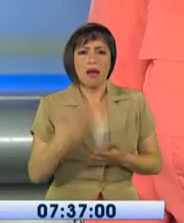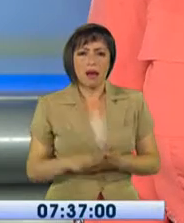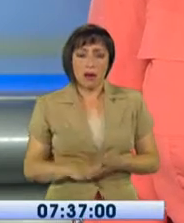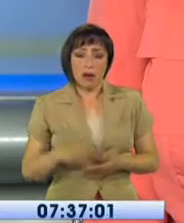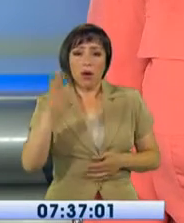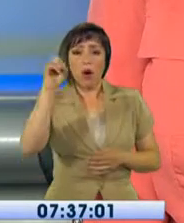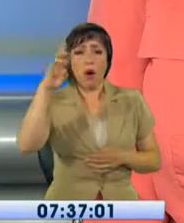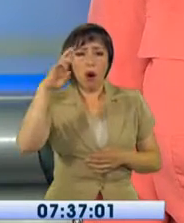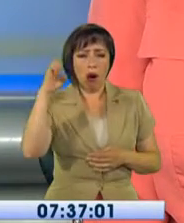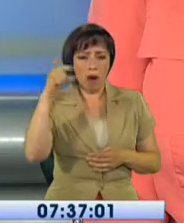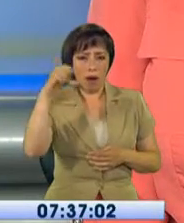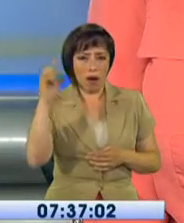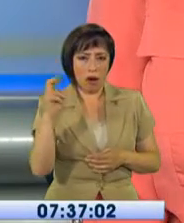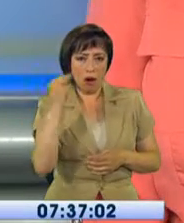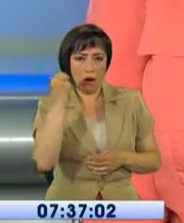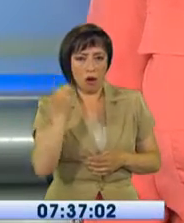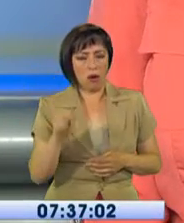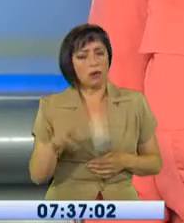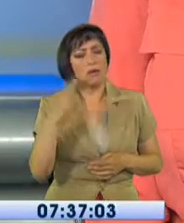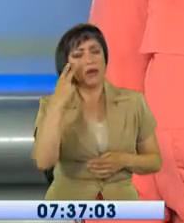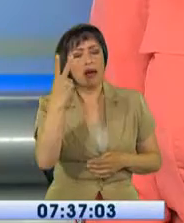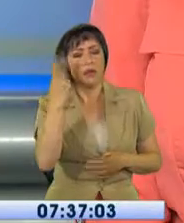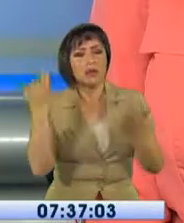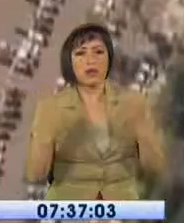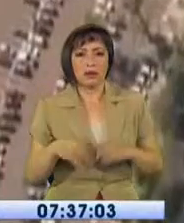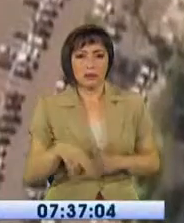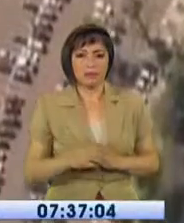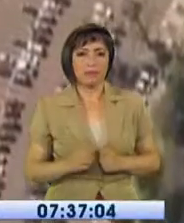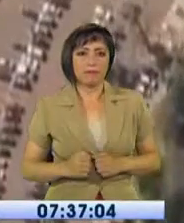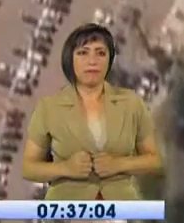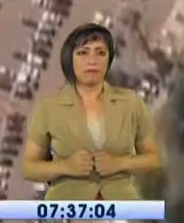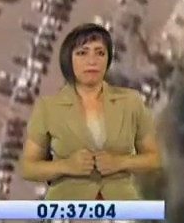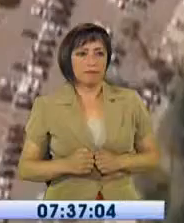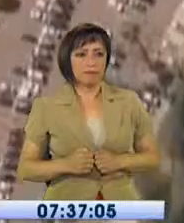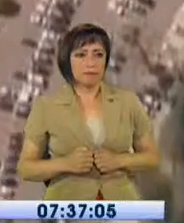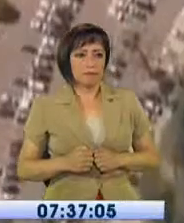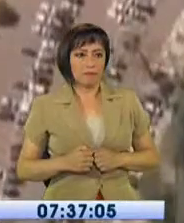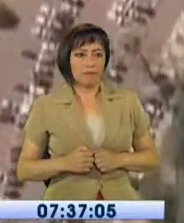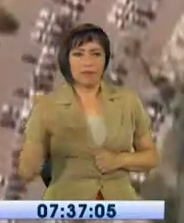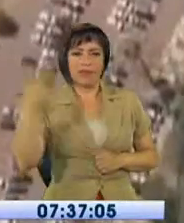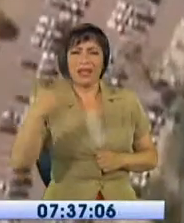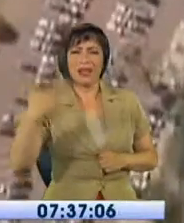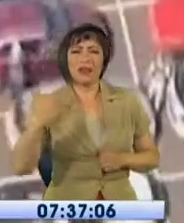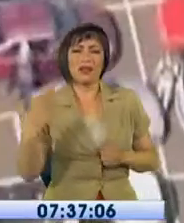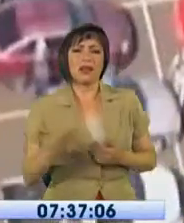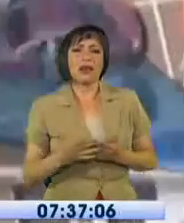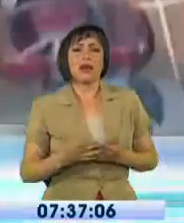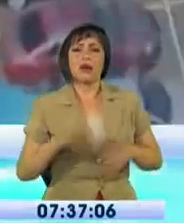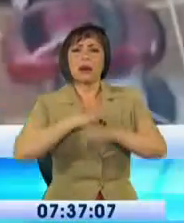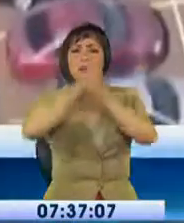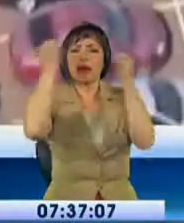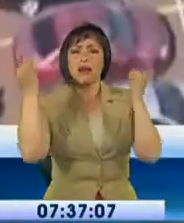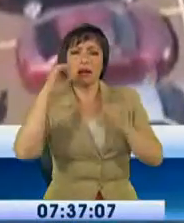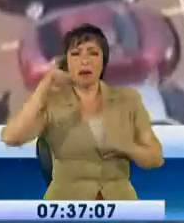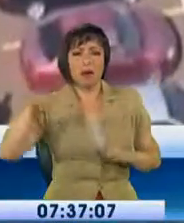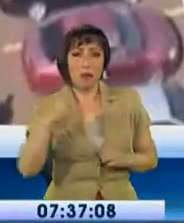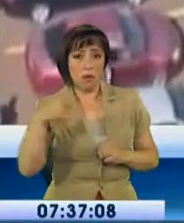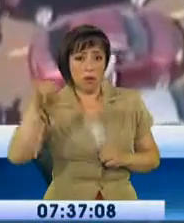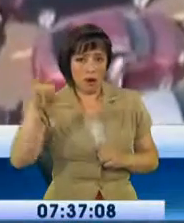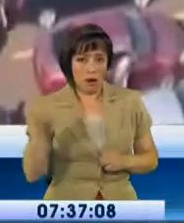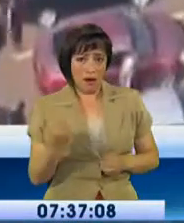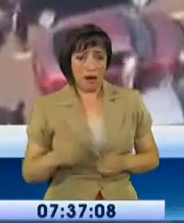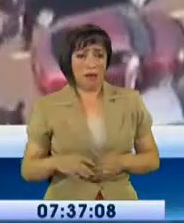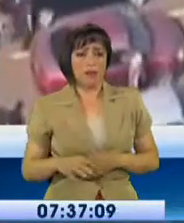de Oregon. Más detalles les presentamos en el siguiente informe. El tiroteo tuvo lugar la mañana de este jueves en el campus